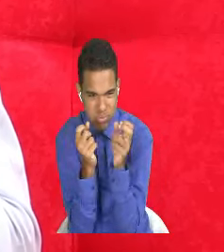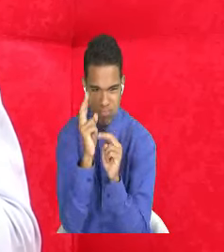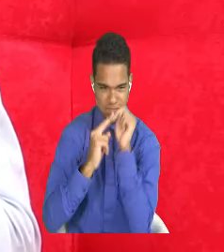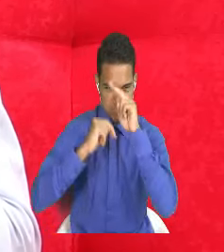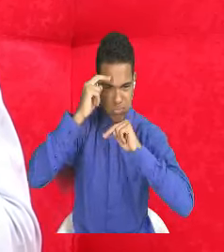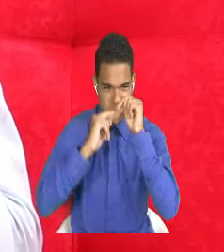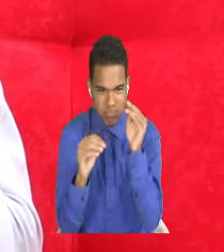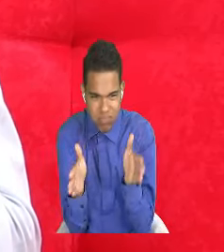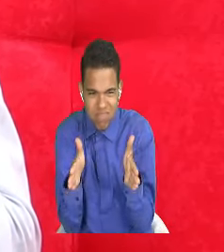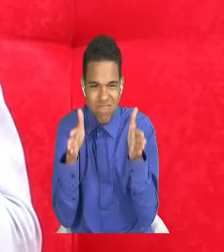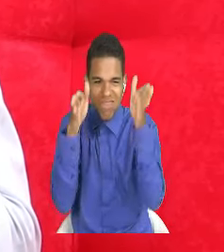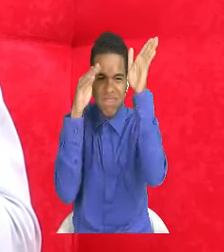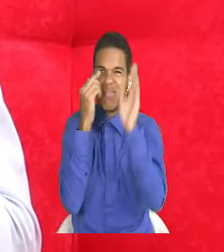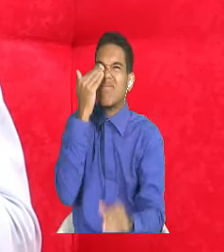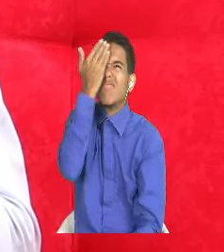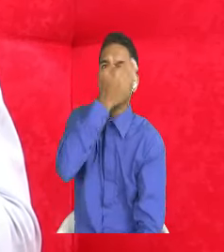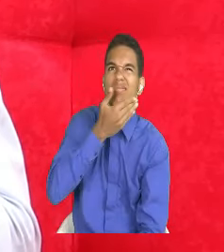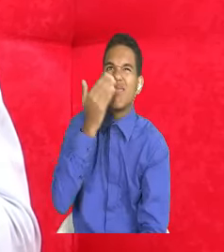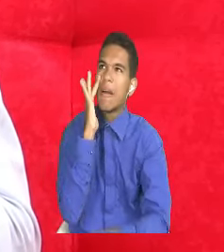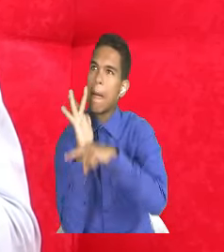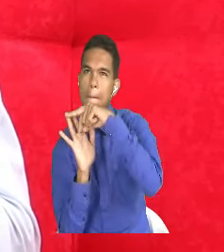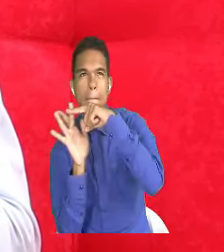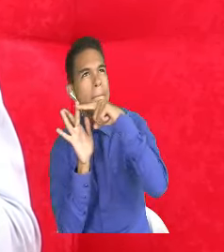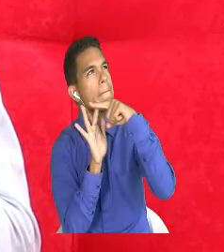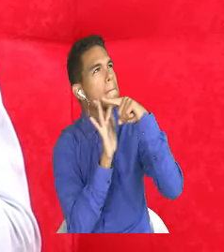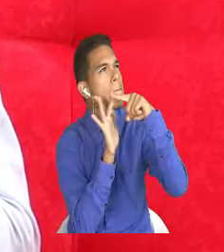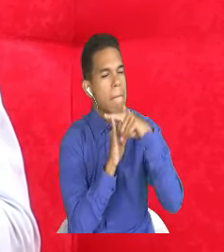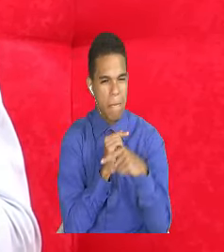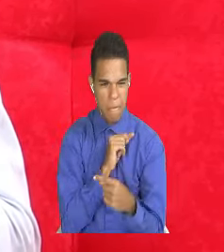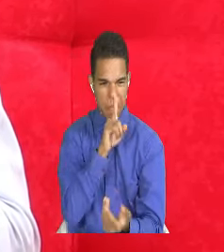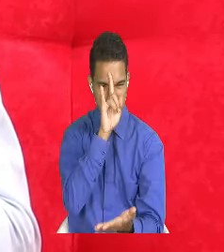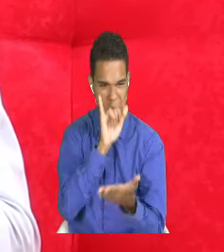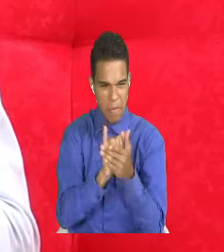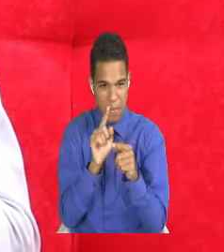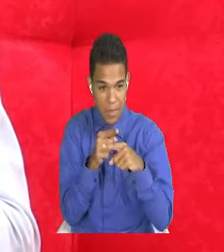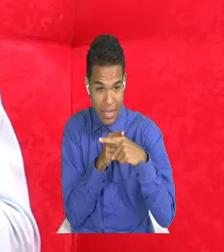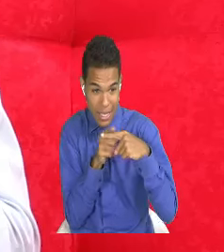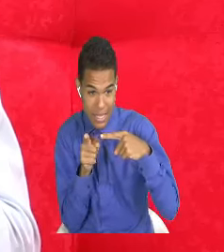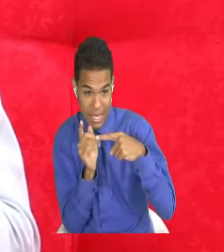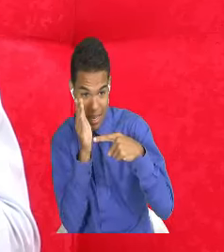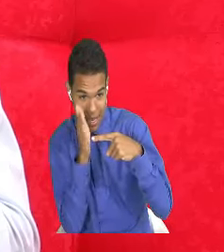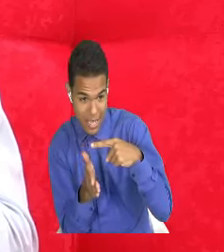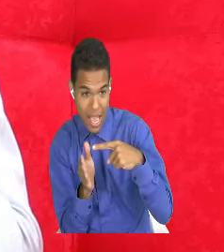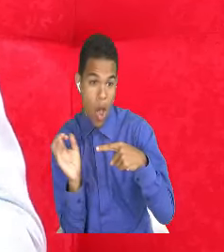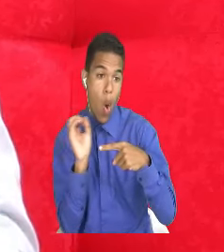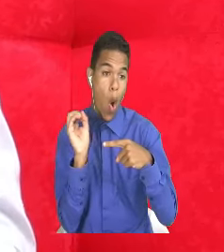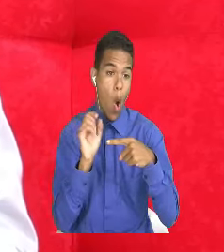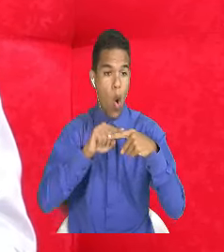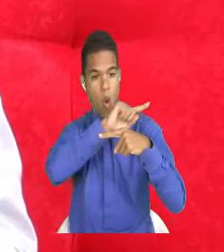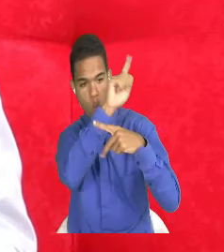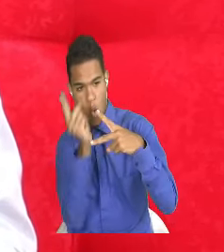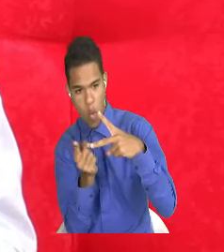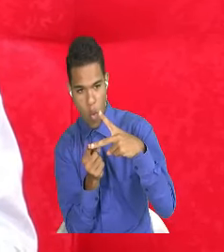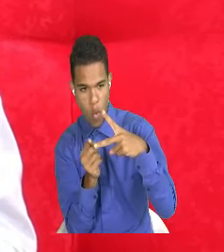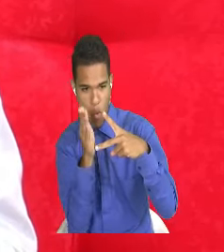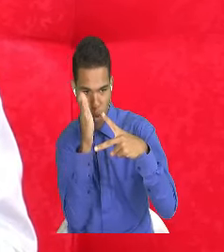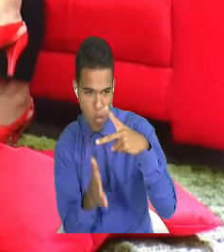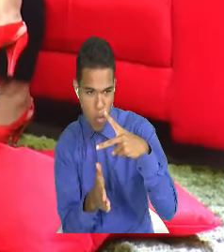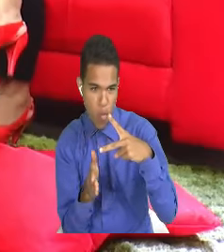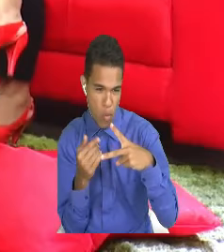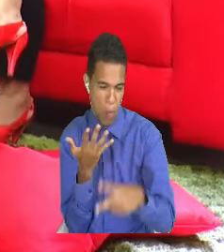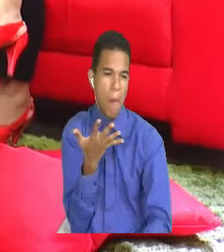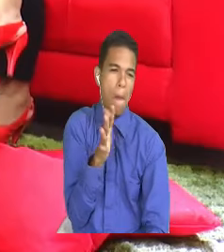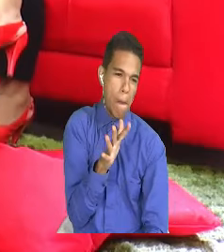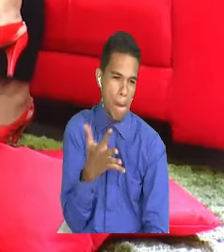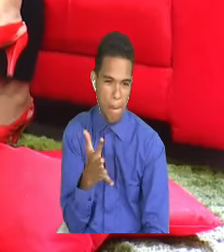voltajes y estas cosas. Y yo creo que al final de esta semana o al principio de la próxima ya estaríamos en funcionamiento totalmente. Bueno, llegó el momento de hacer